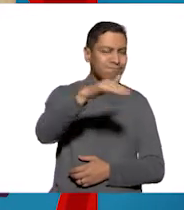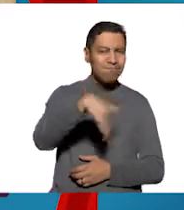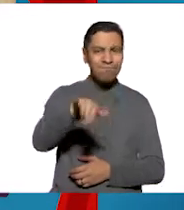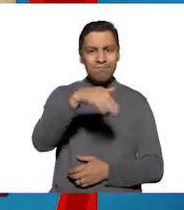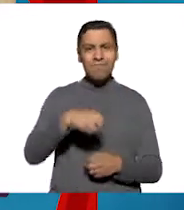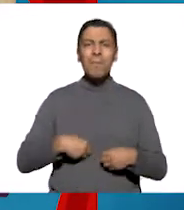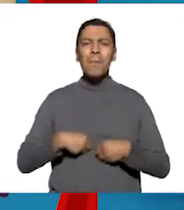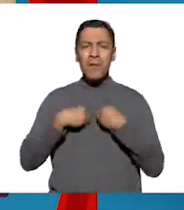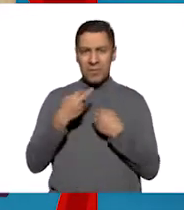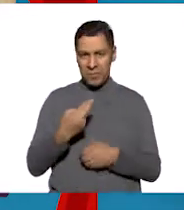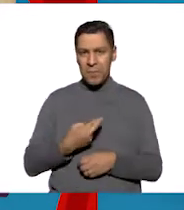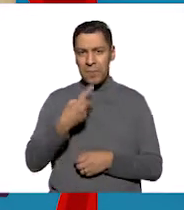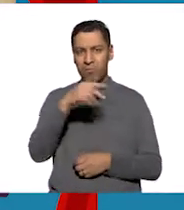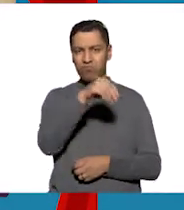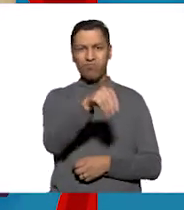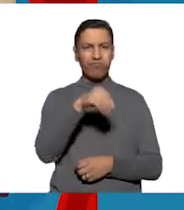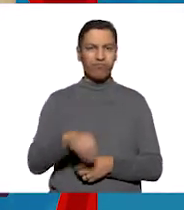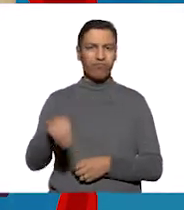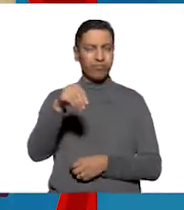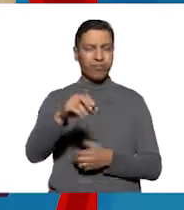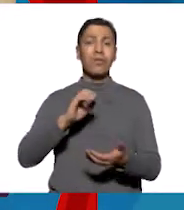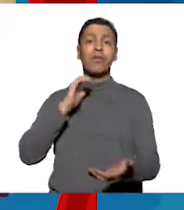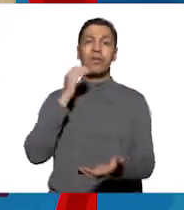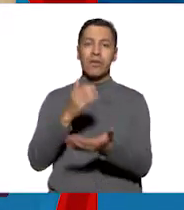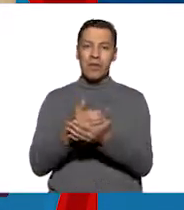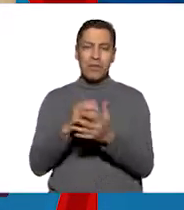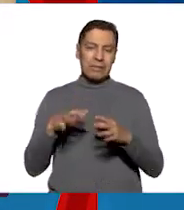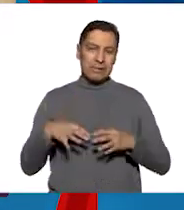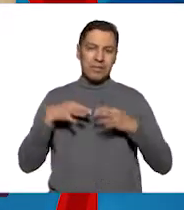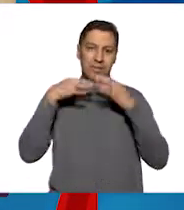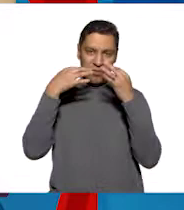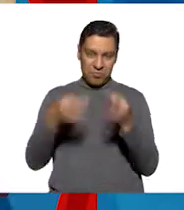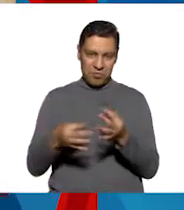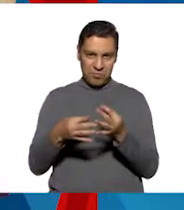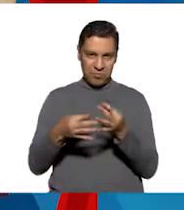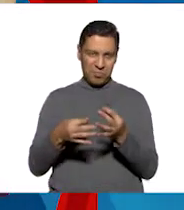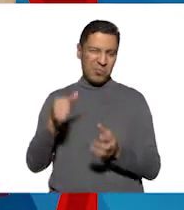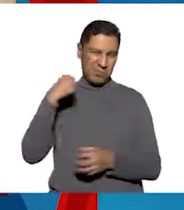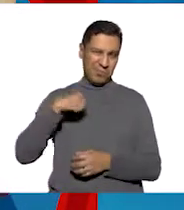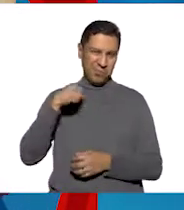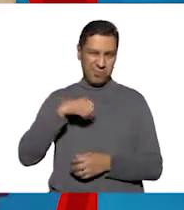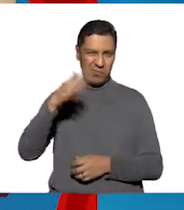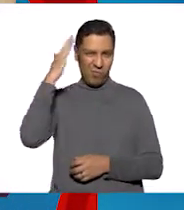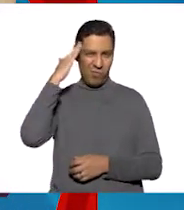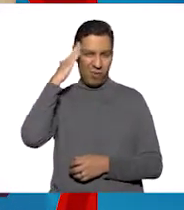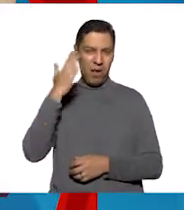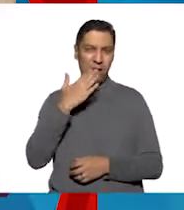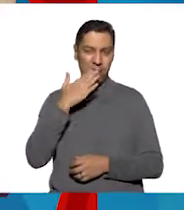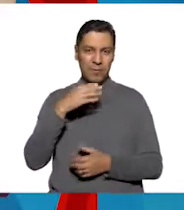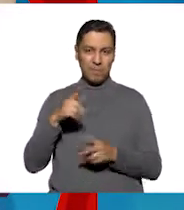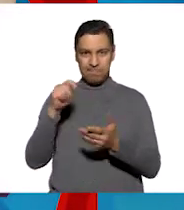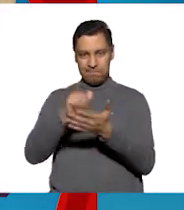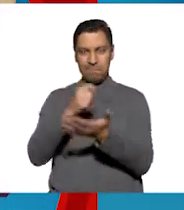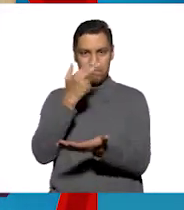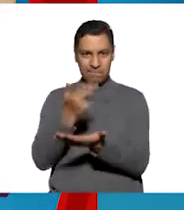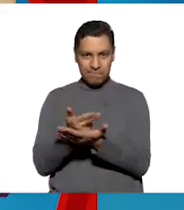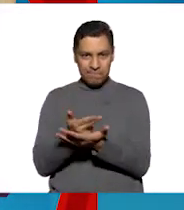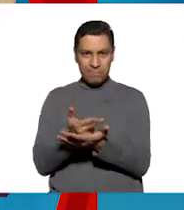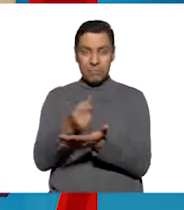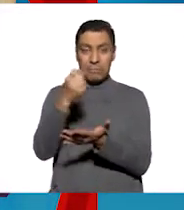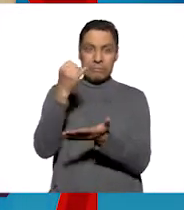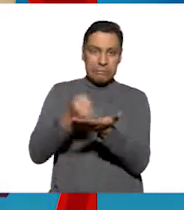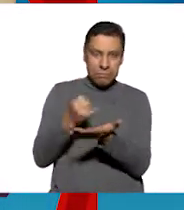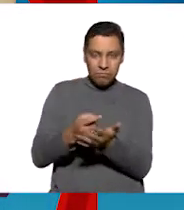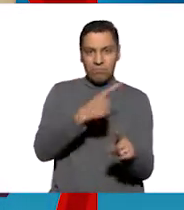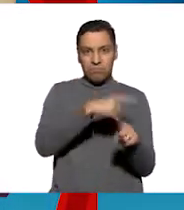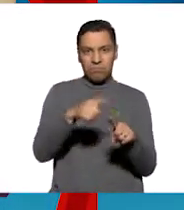peregrinaje concluyó con la fundación de México Tenochtitlan, un imperio en el que el pago de tributos, los sacrificios humanos y